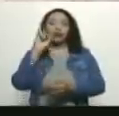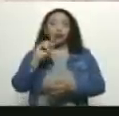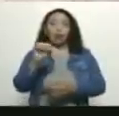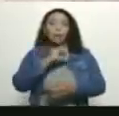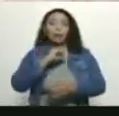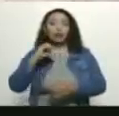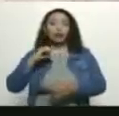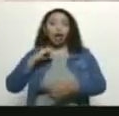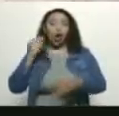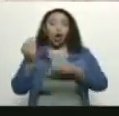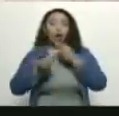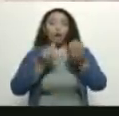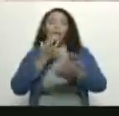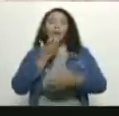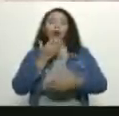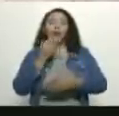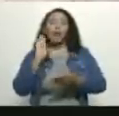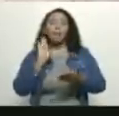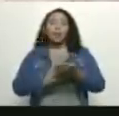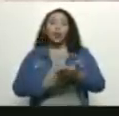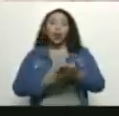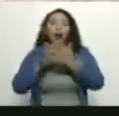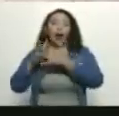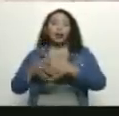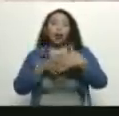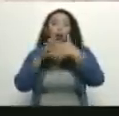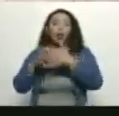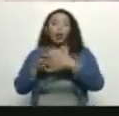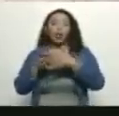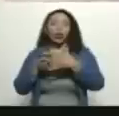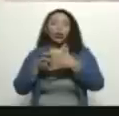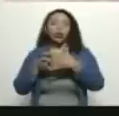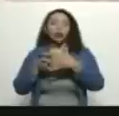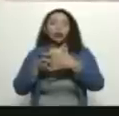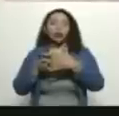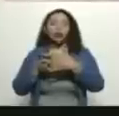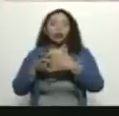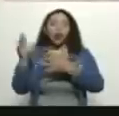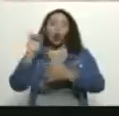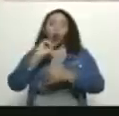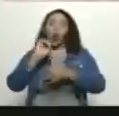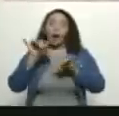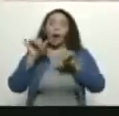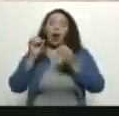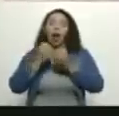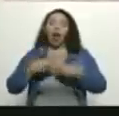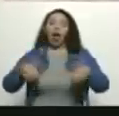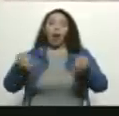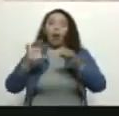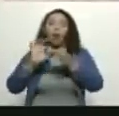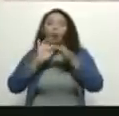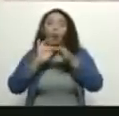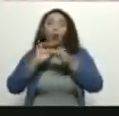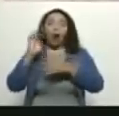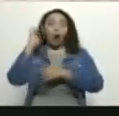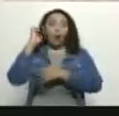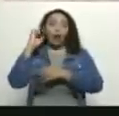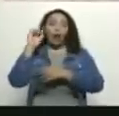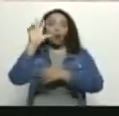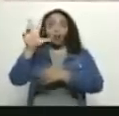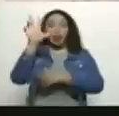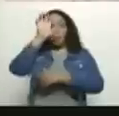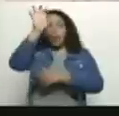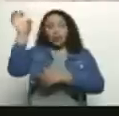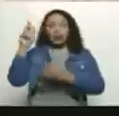personales, como por ejemplo las impuestas por los Estados Unidos de Norteamérica o la Unión Europea a tres de los países soberanos que